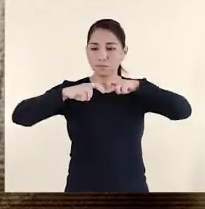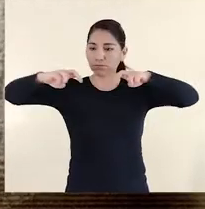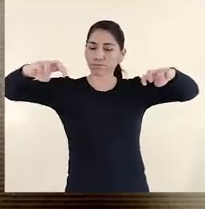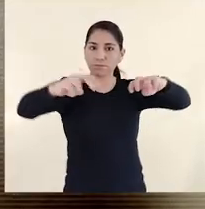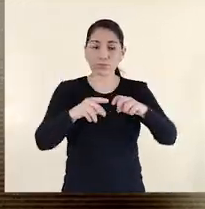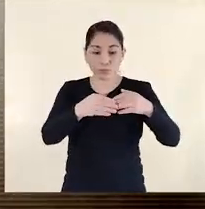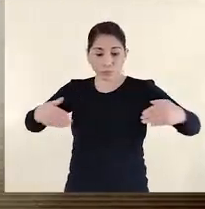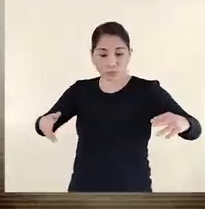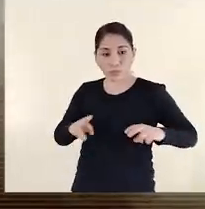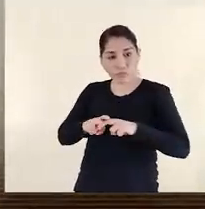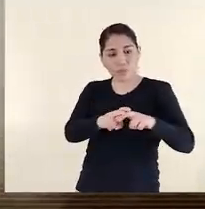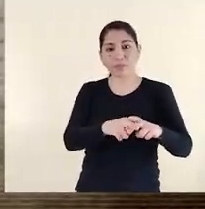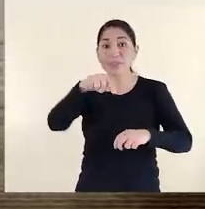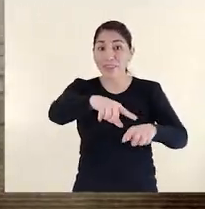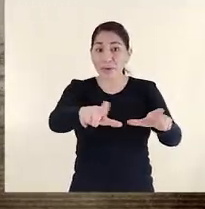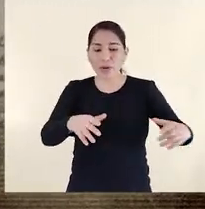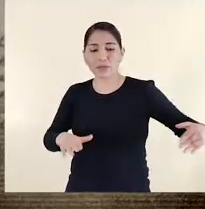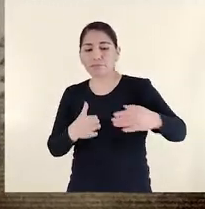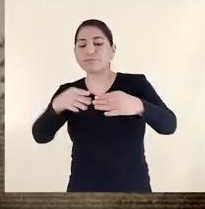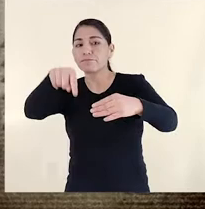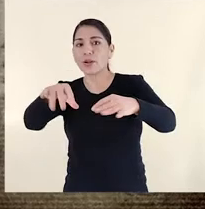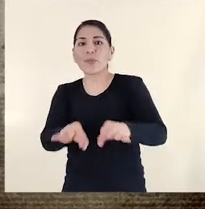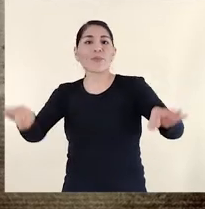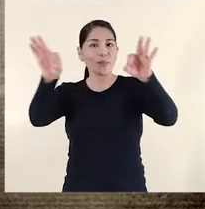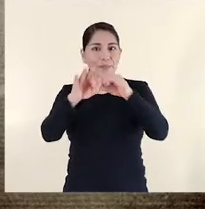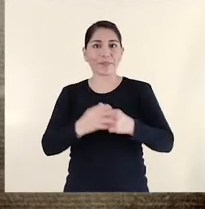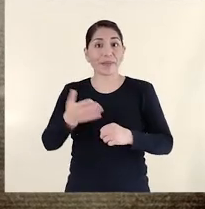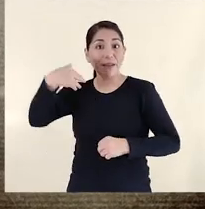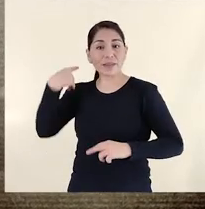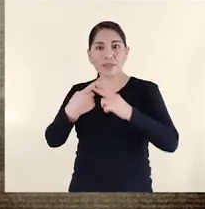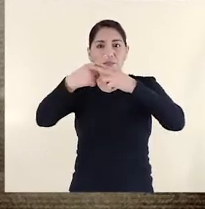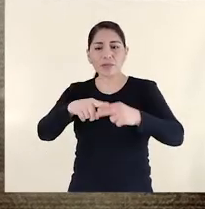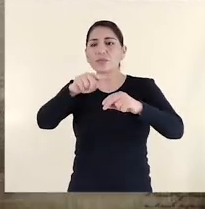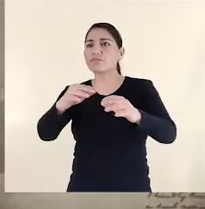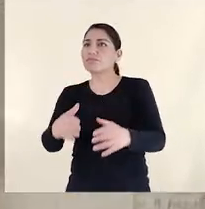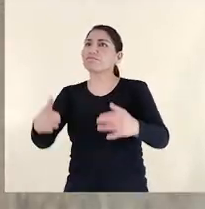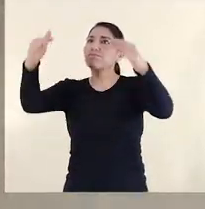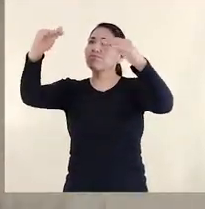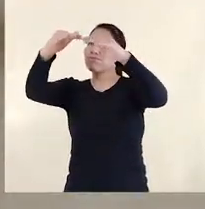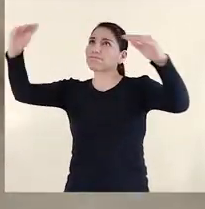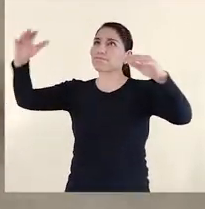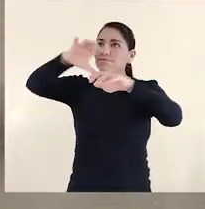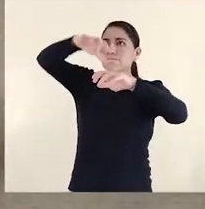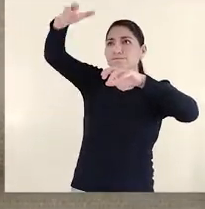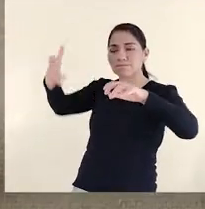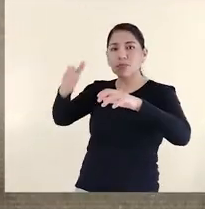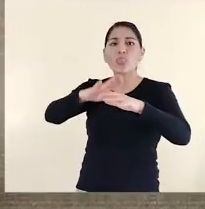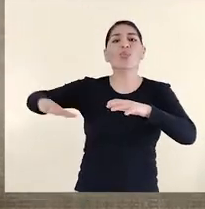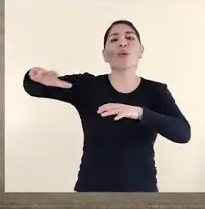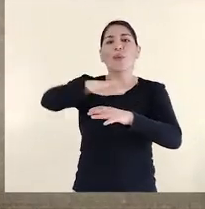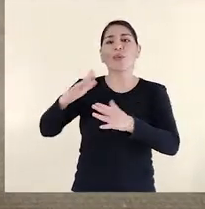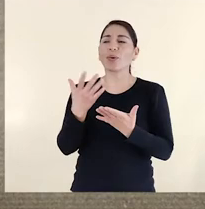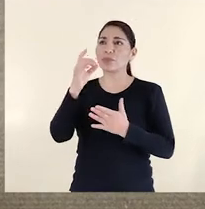y platea. La ubicación en esquina siempre le dio un punto focal, y originalmente tenía una hermosa cúpula en su cilindro